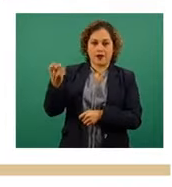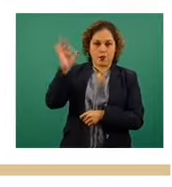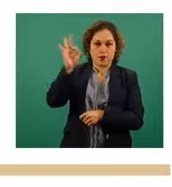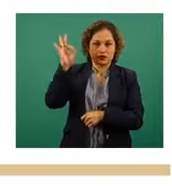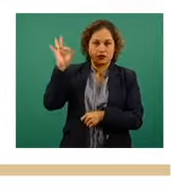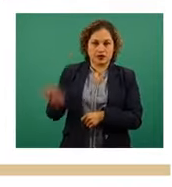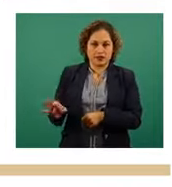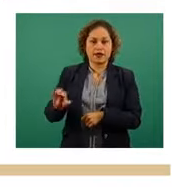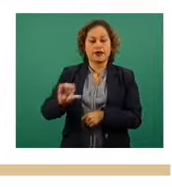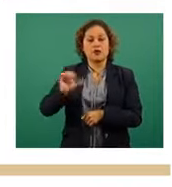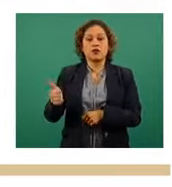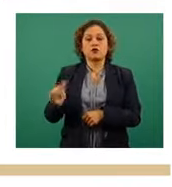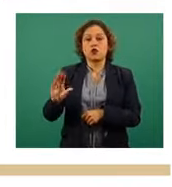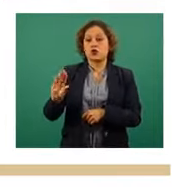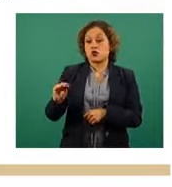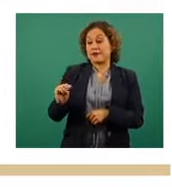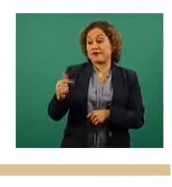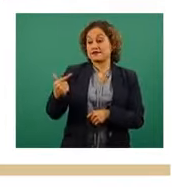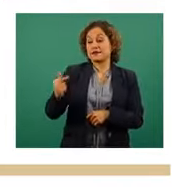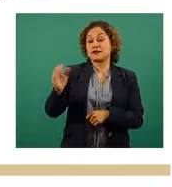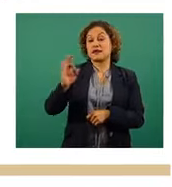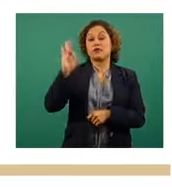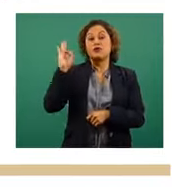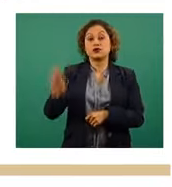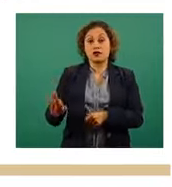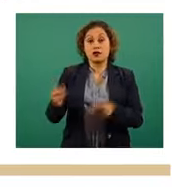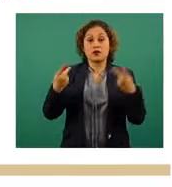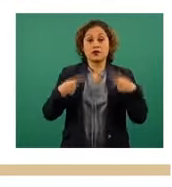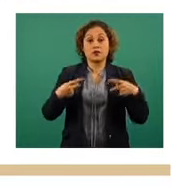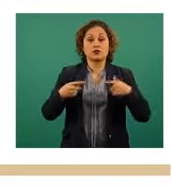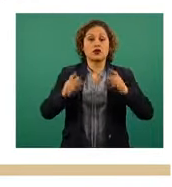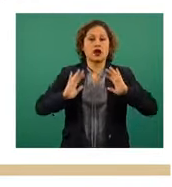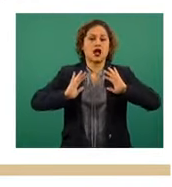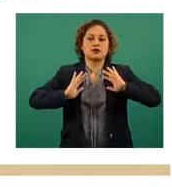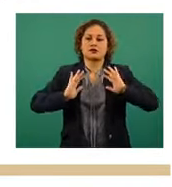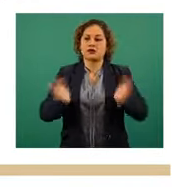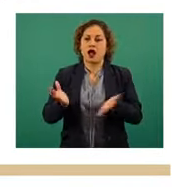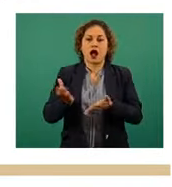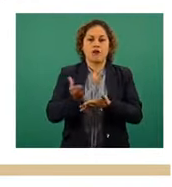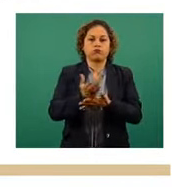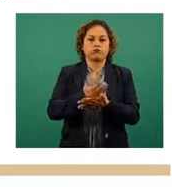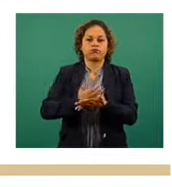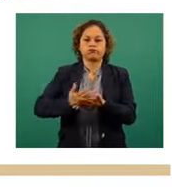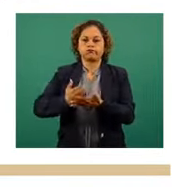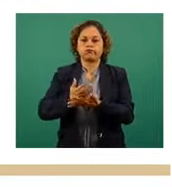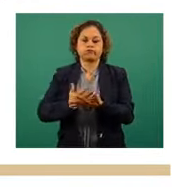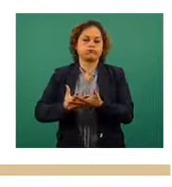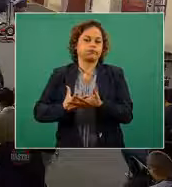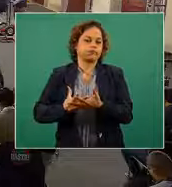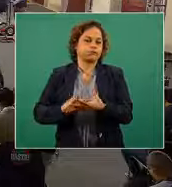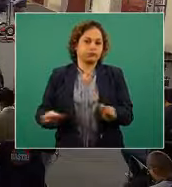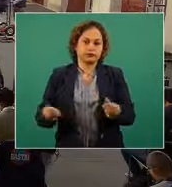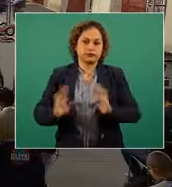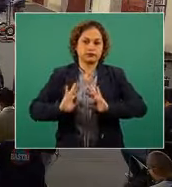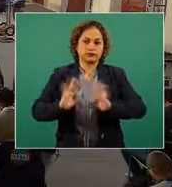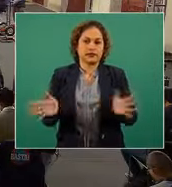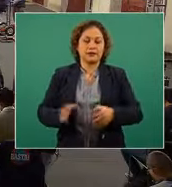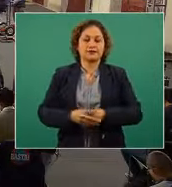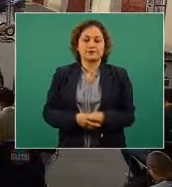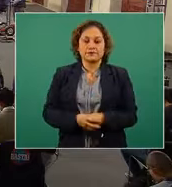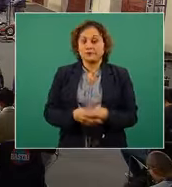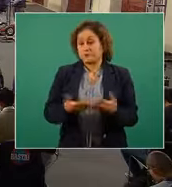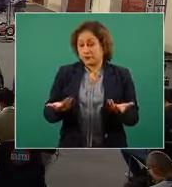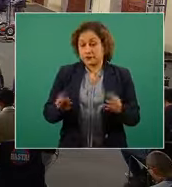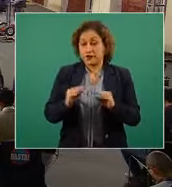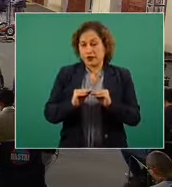los demás 97% ya no son casos porque han resuelto la enfermedad en su gran mayoría, desde luego sin